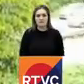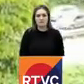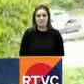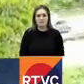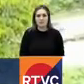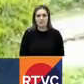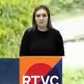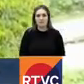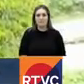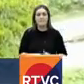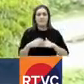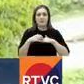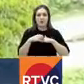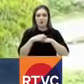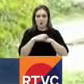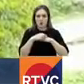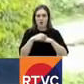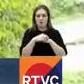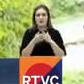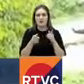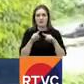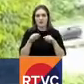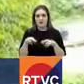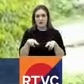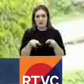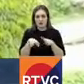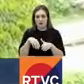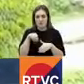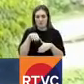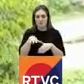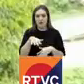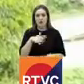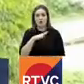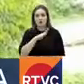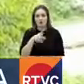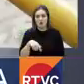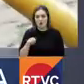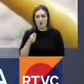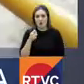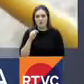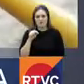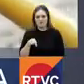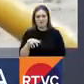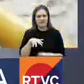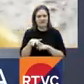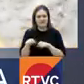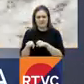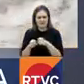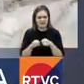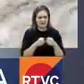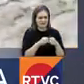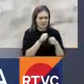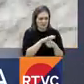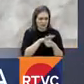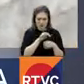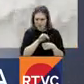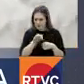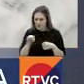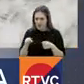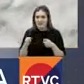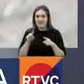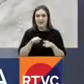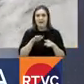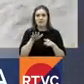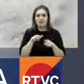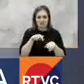En el Tolima, el desbordamiento del río Magdalena en el municipio Honda ha generado leves afectaciones en varios barrios y en el malecón. Entre